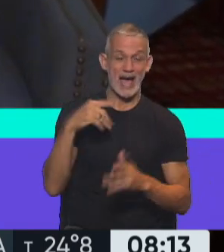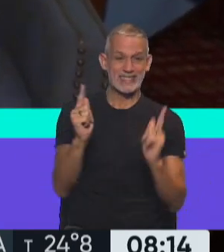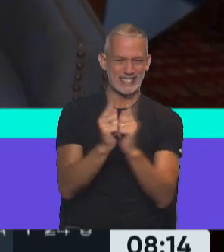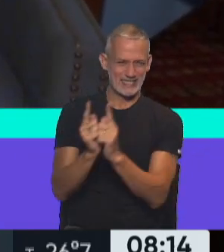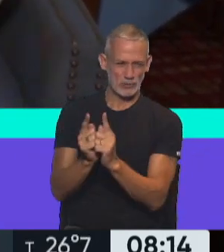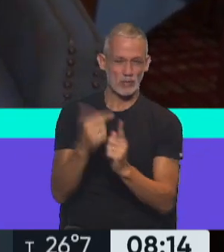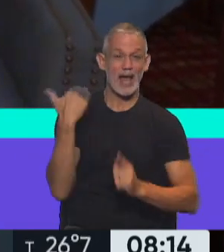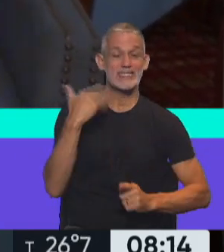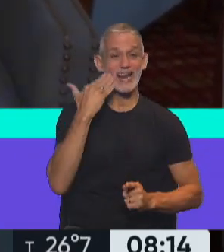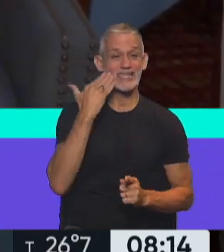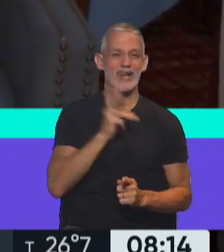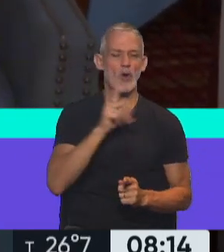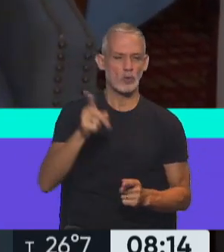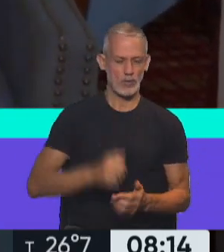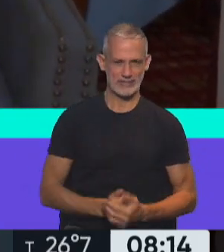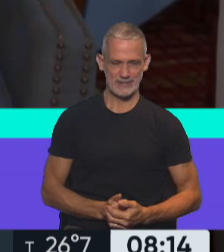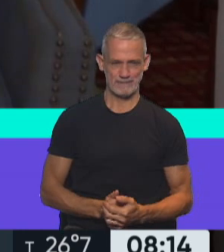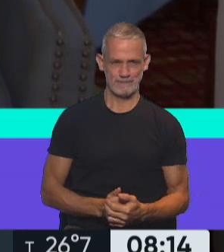horas de la tarde en Honduras.